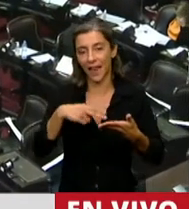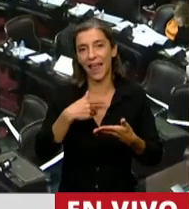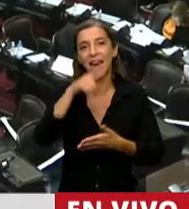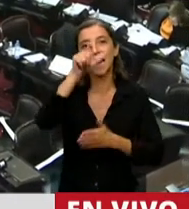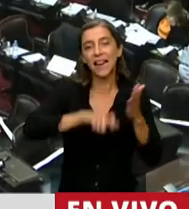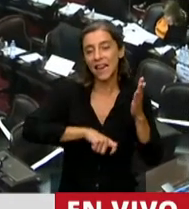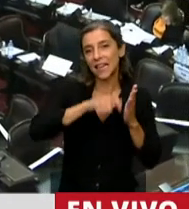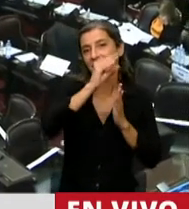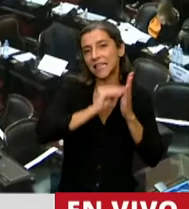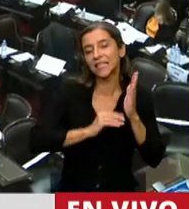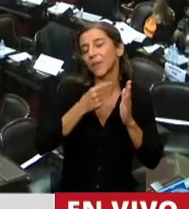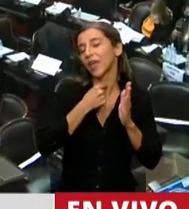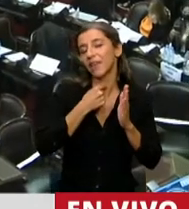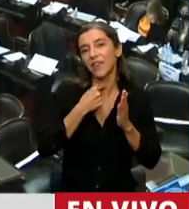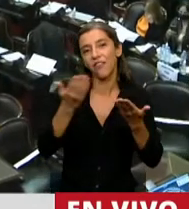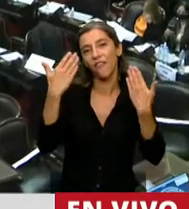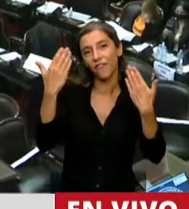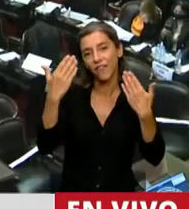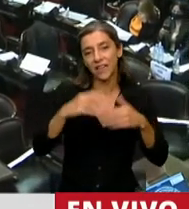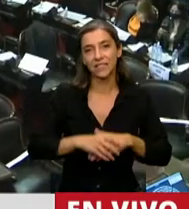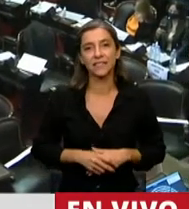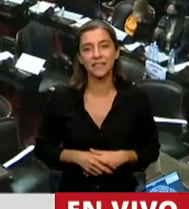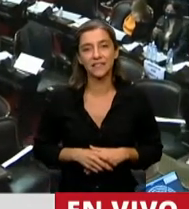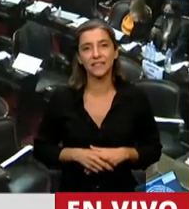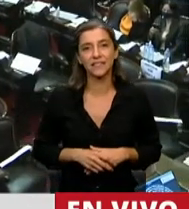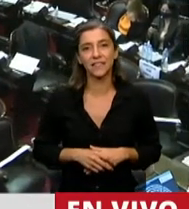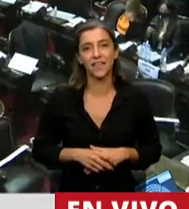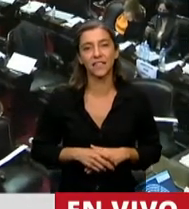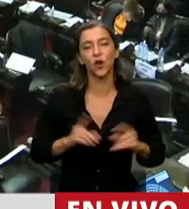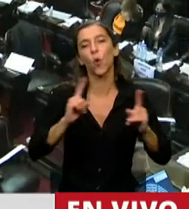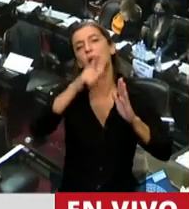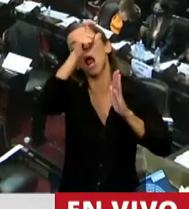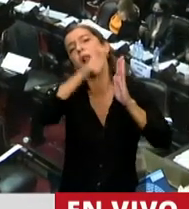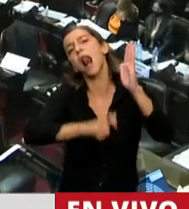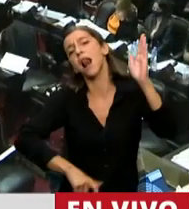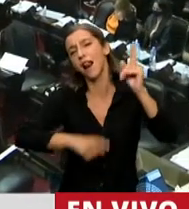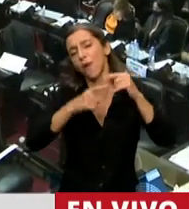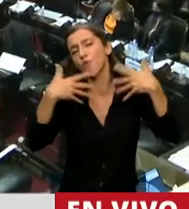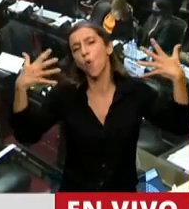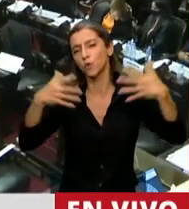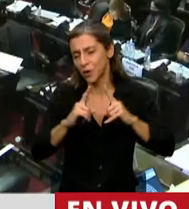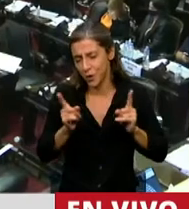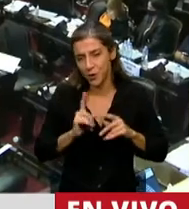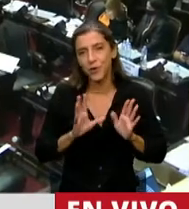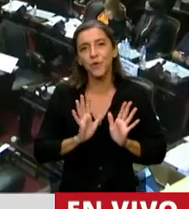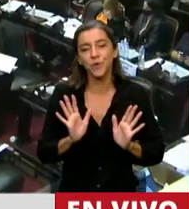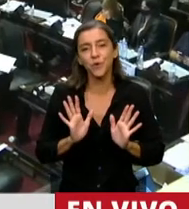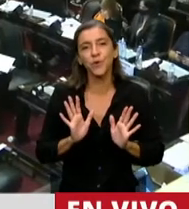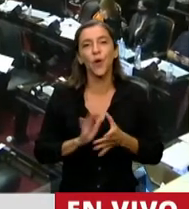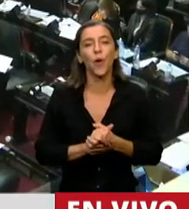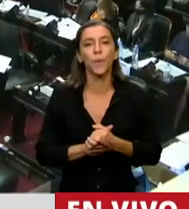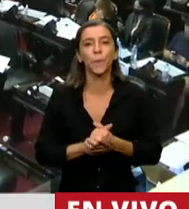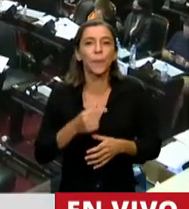Quiero felicitar, este no es un listado exhaustivo, ni intenta hacerlo, sino e incluye